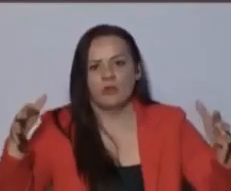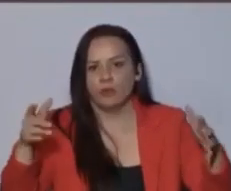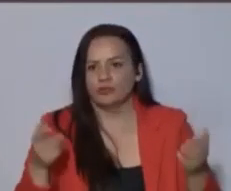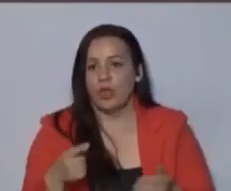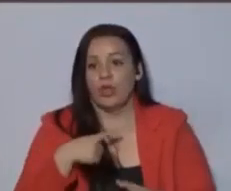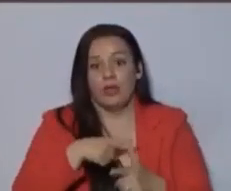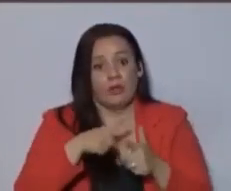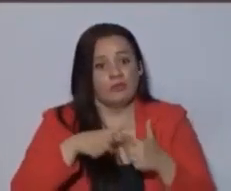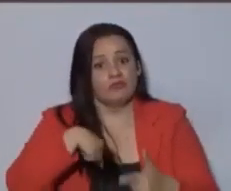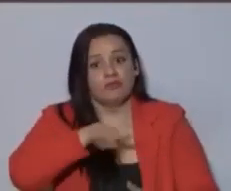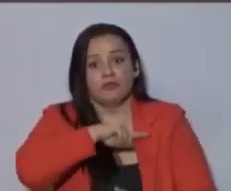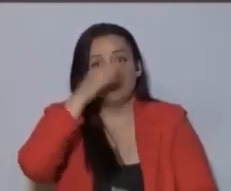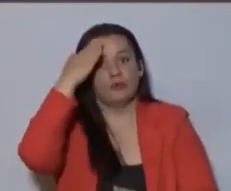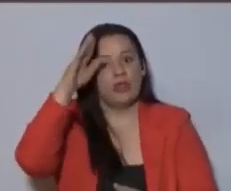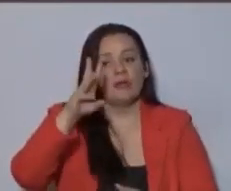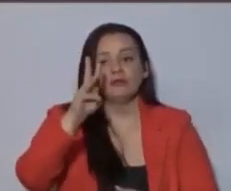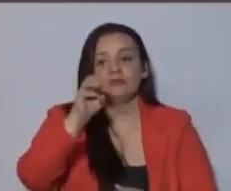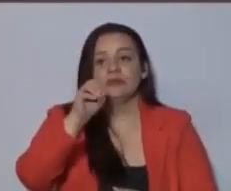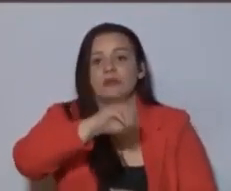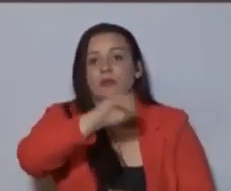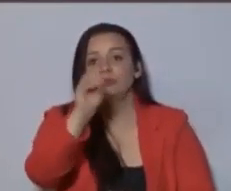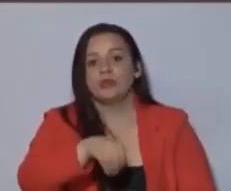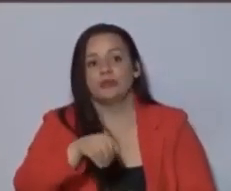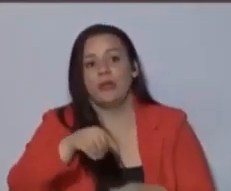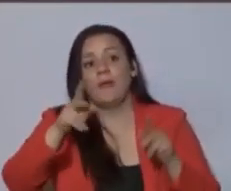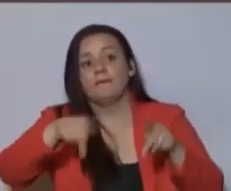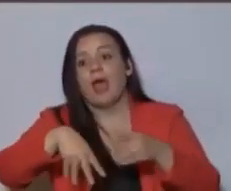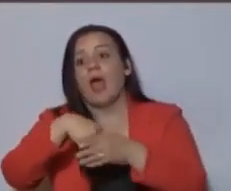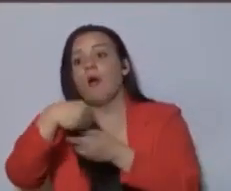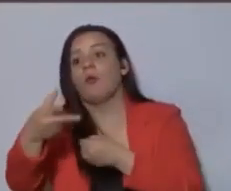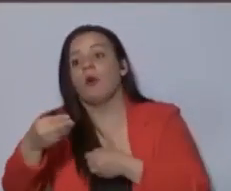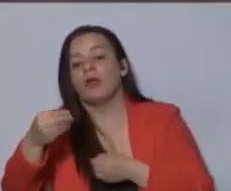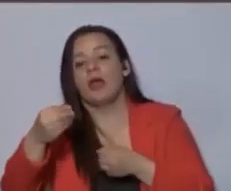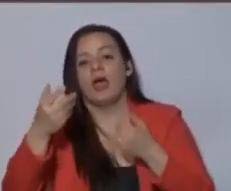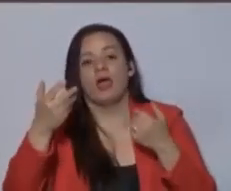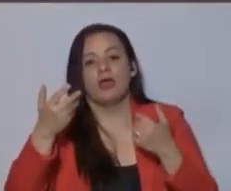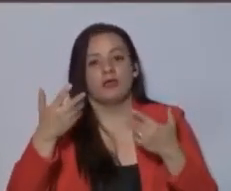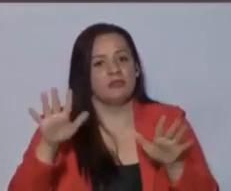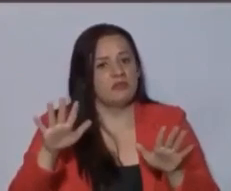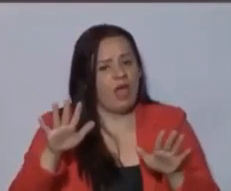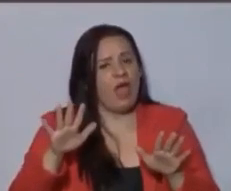Entonces no sabemos si ese 60% de la gente que está allá afuera hay personas con